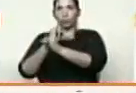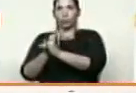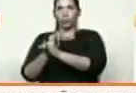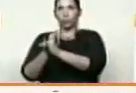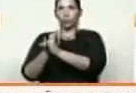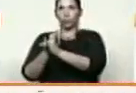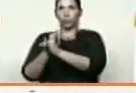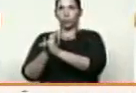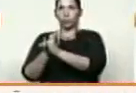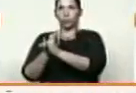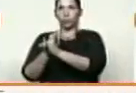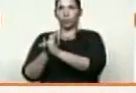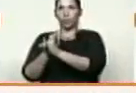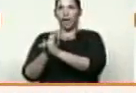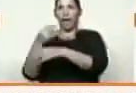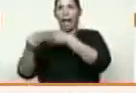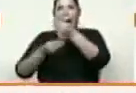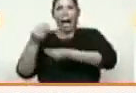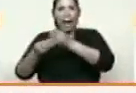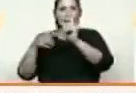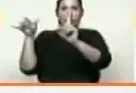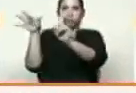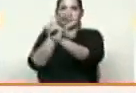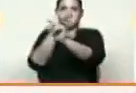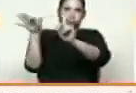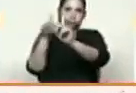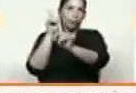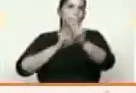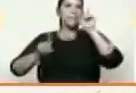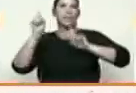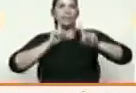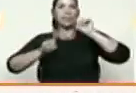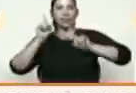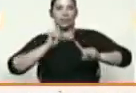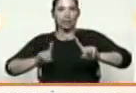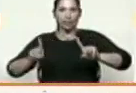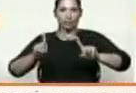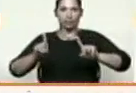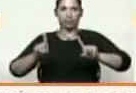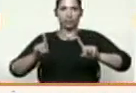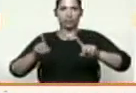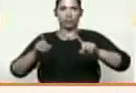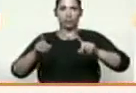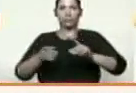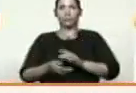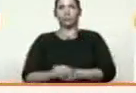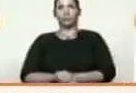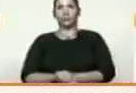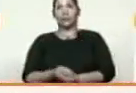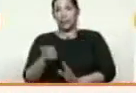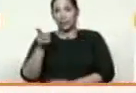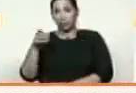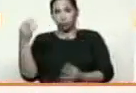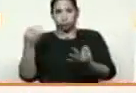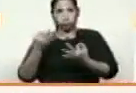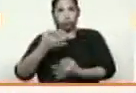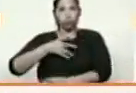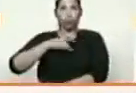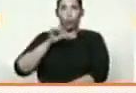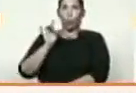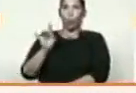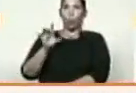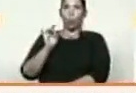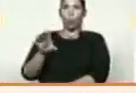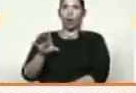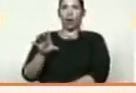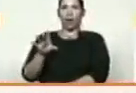posicionar mentiras colectivas, como diría Mario Briceño Iragorri. Y de verdad duele torturalmente cuando dice, pero